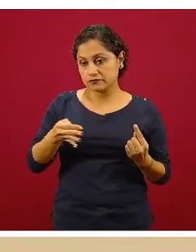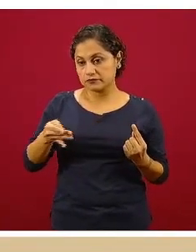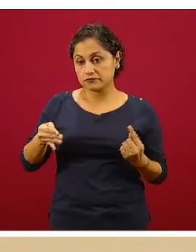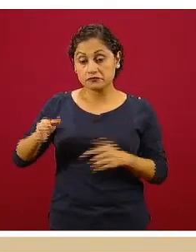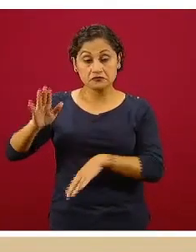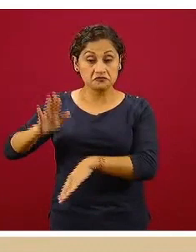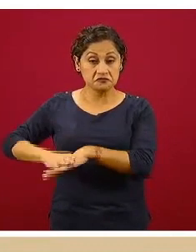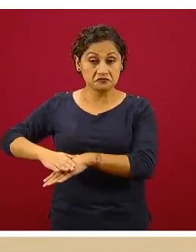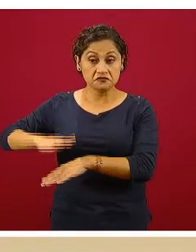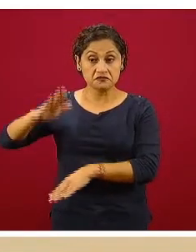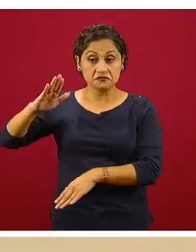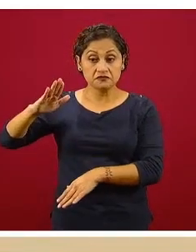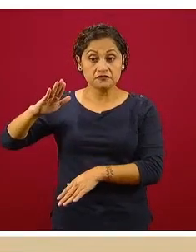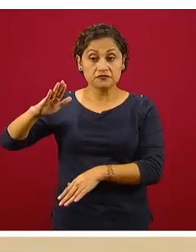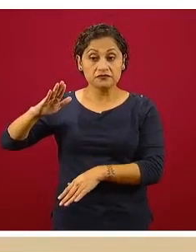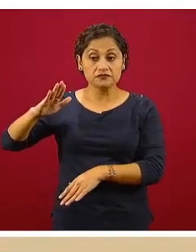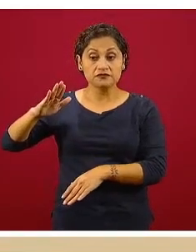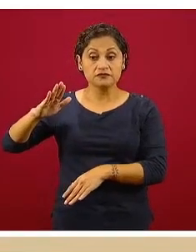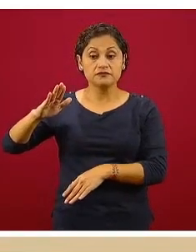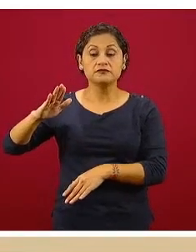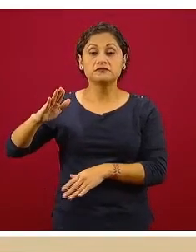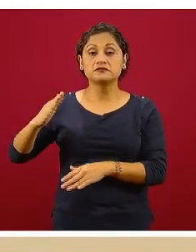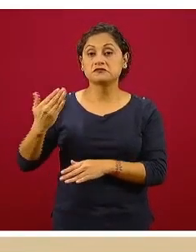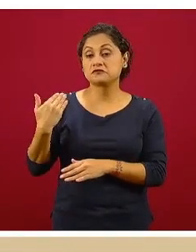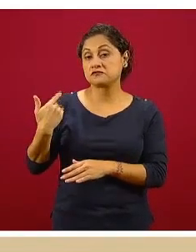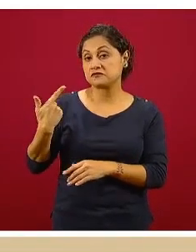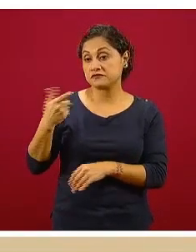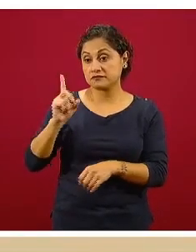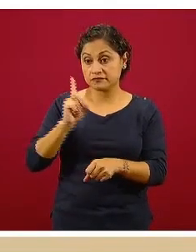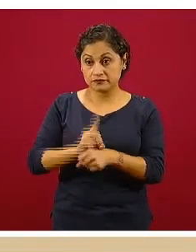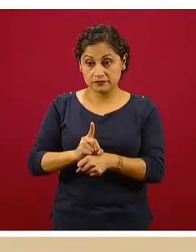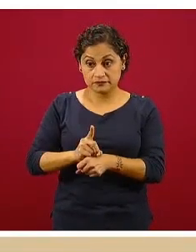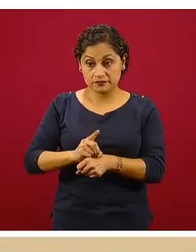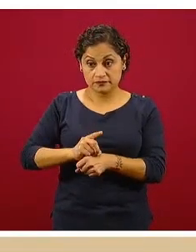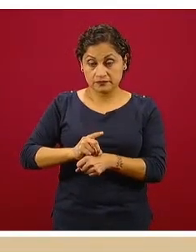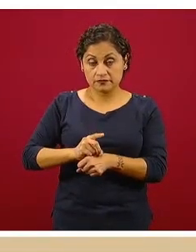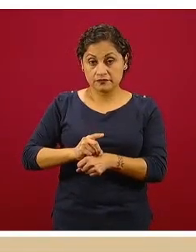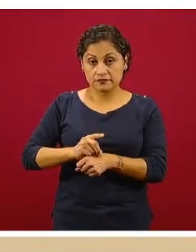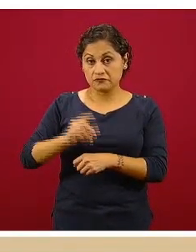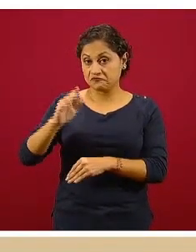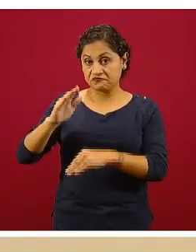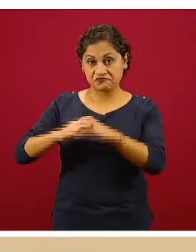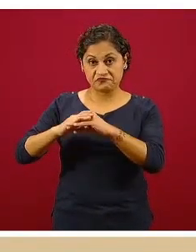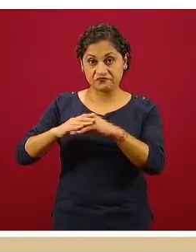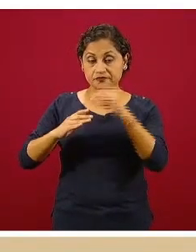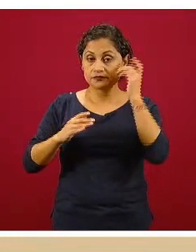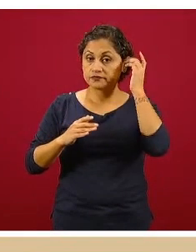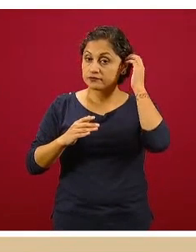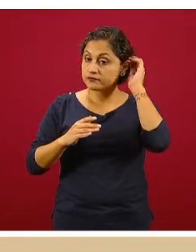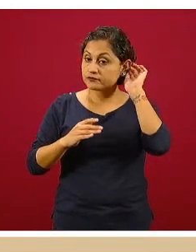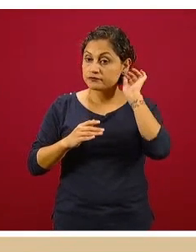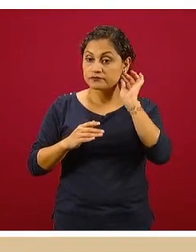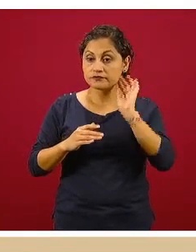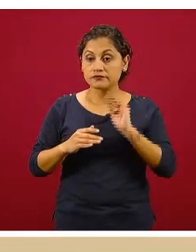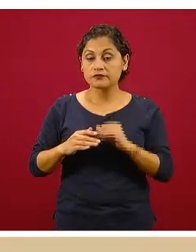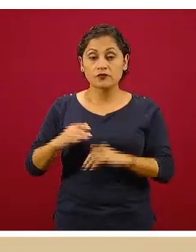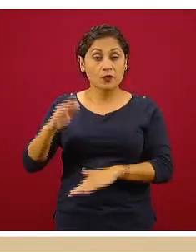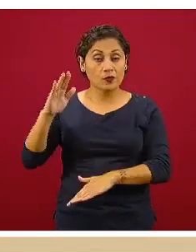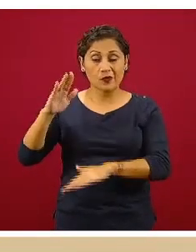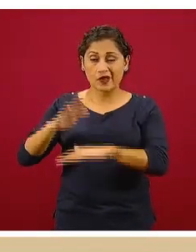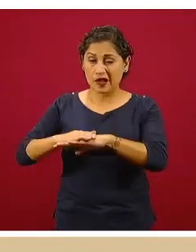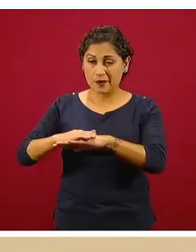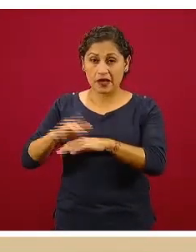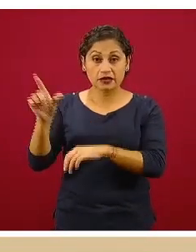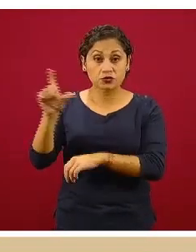mayoría ocurridas en los últimos 7 días. La más intenso día